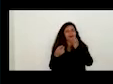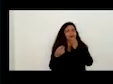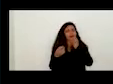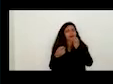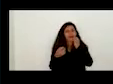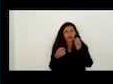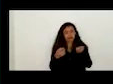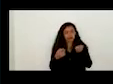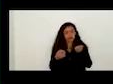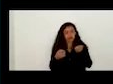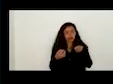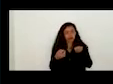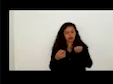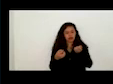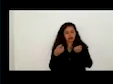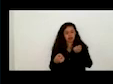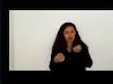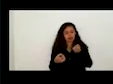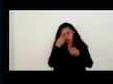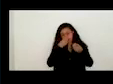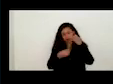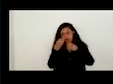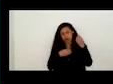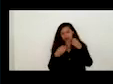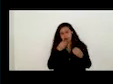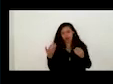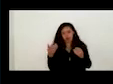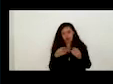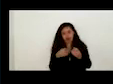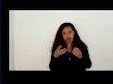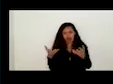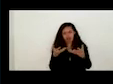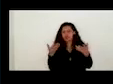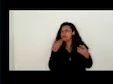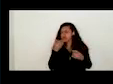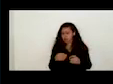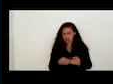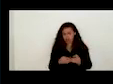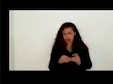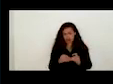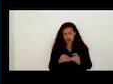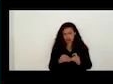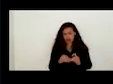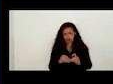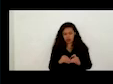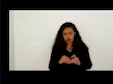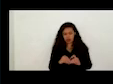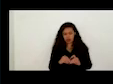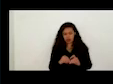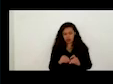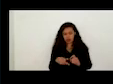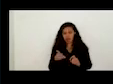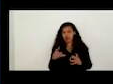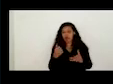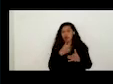podemos decir que ese patrón de alimentación que están llevando, pues está bastante bien, pero si no es que se tuviera que tener